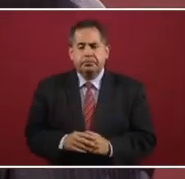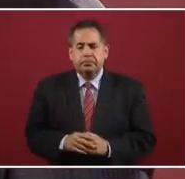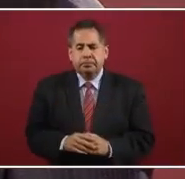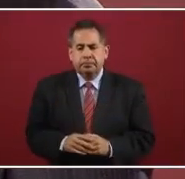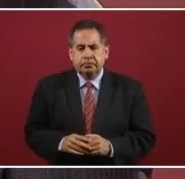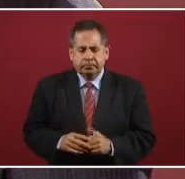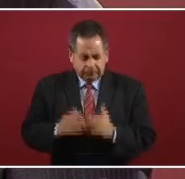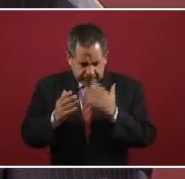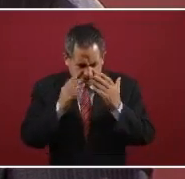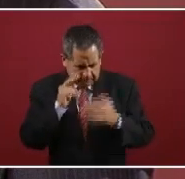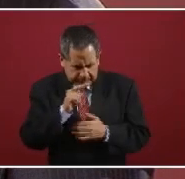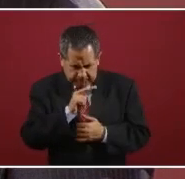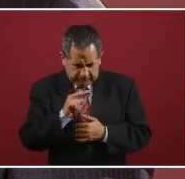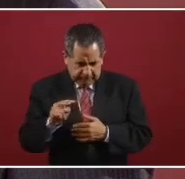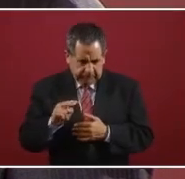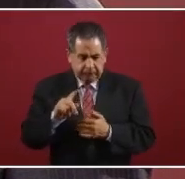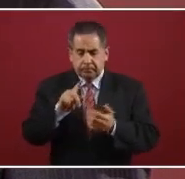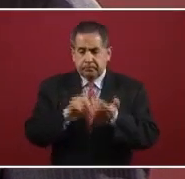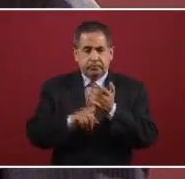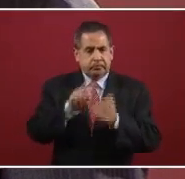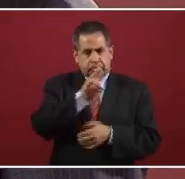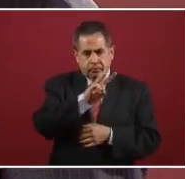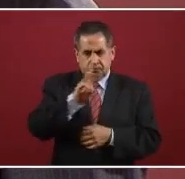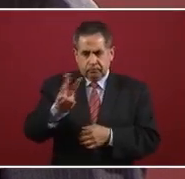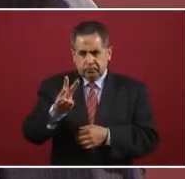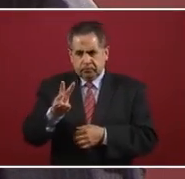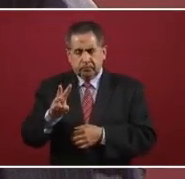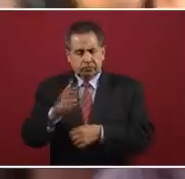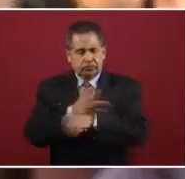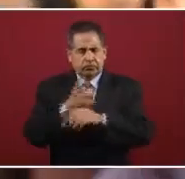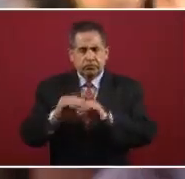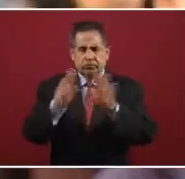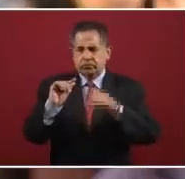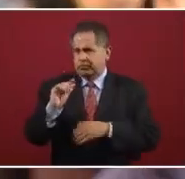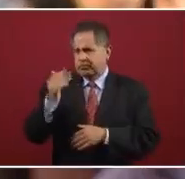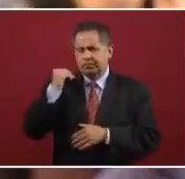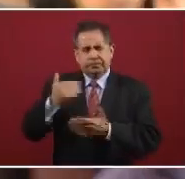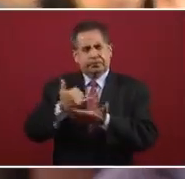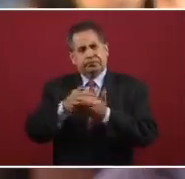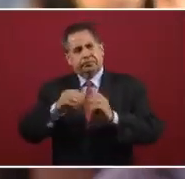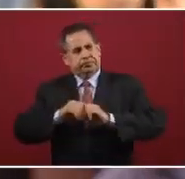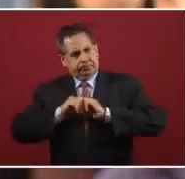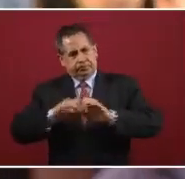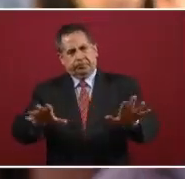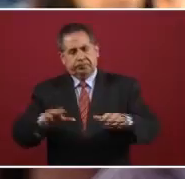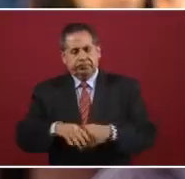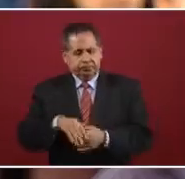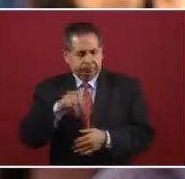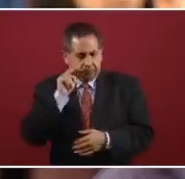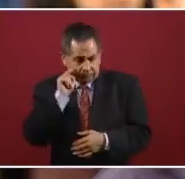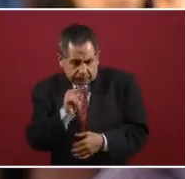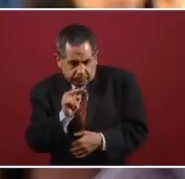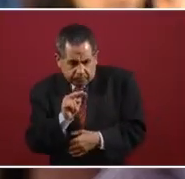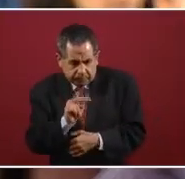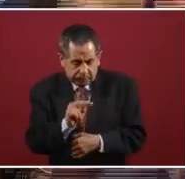comunicación revisamos el portal Nómina Transparente, que presentaron hace un par de meses, y ubicamos